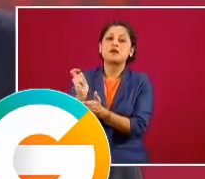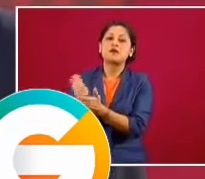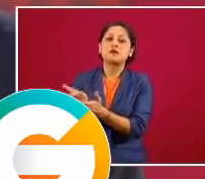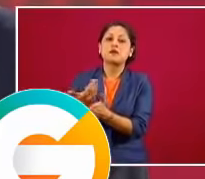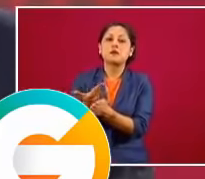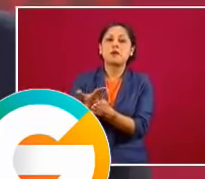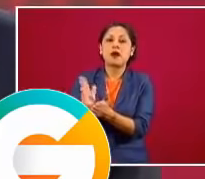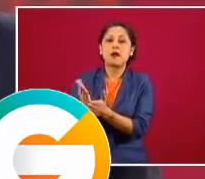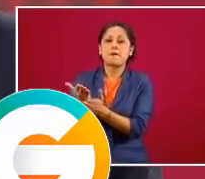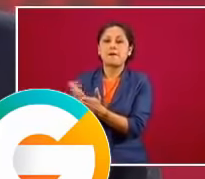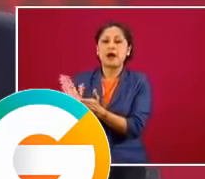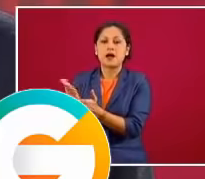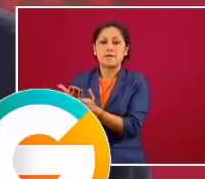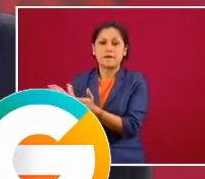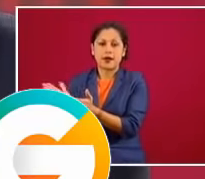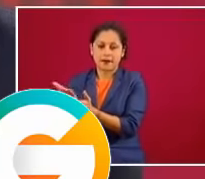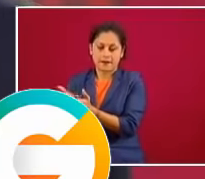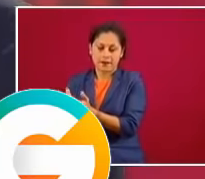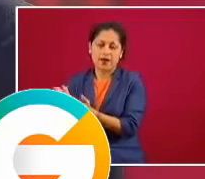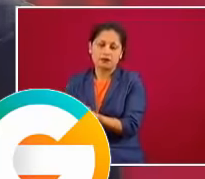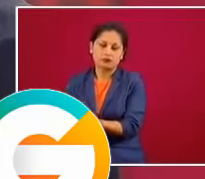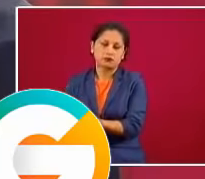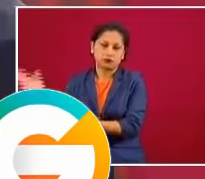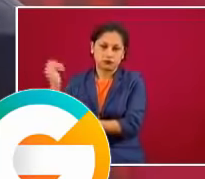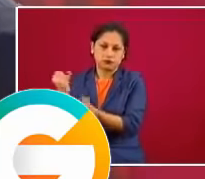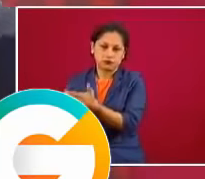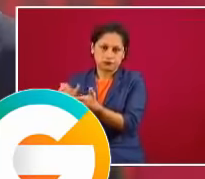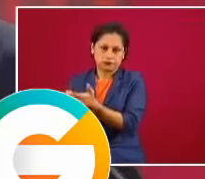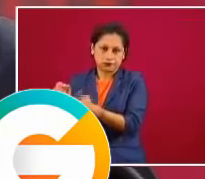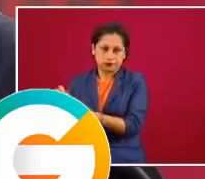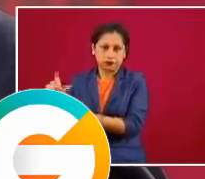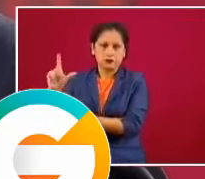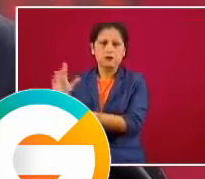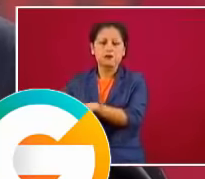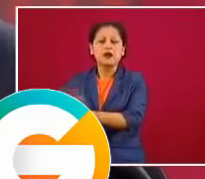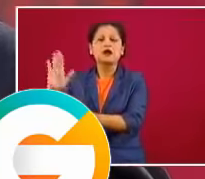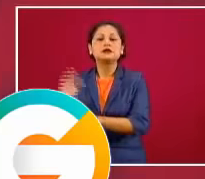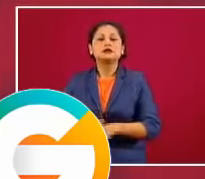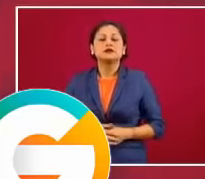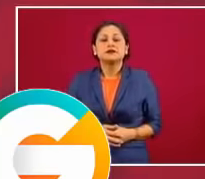3 meses con los recursos que